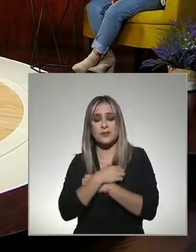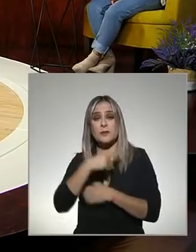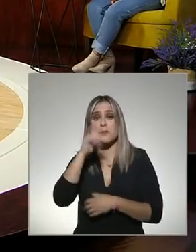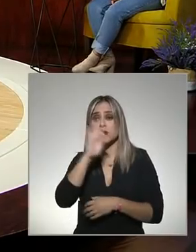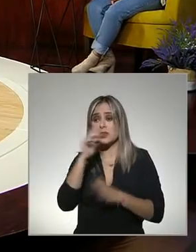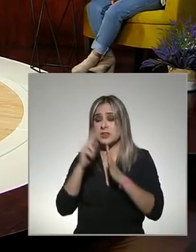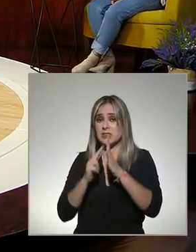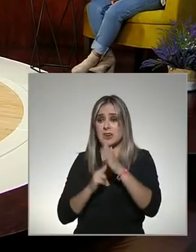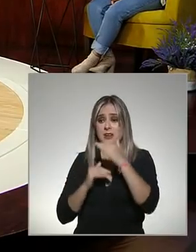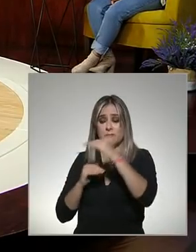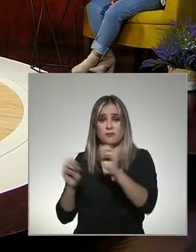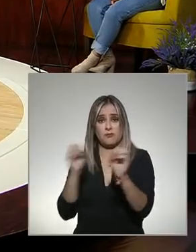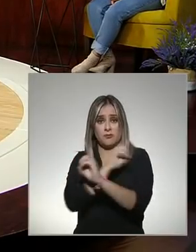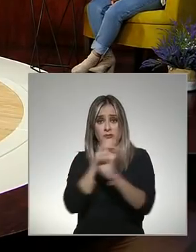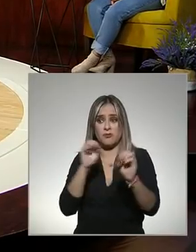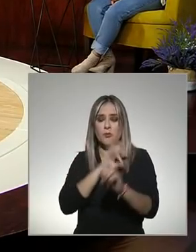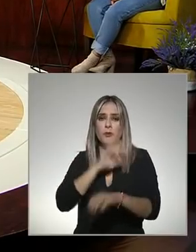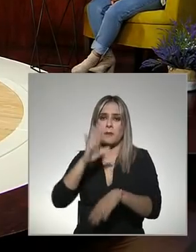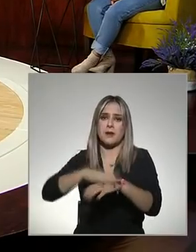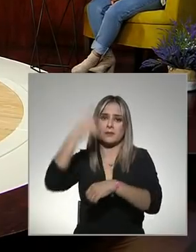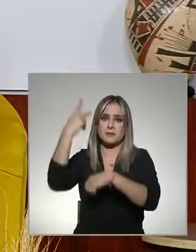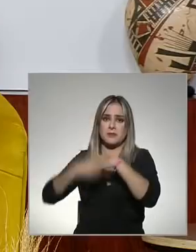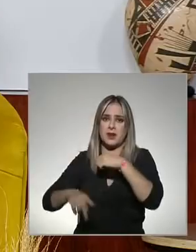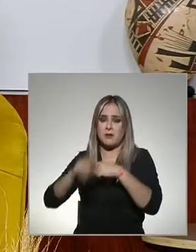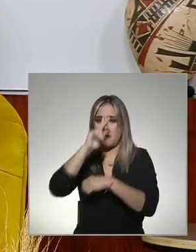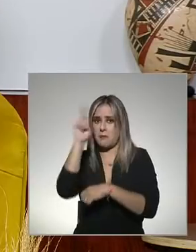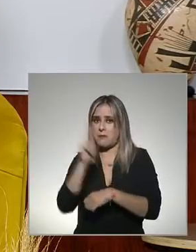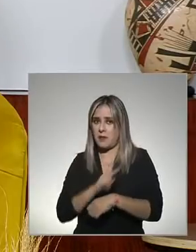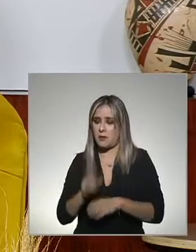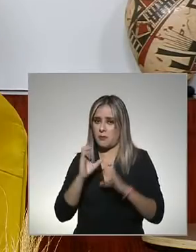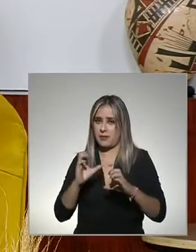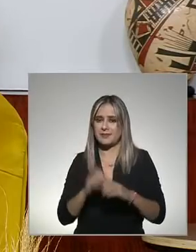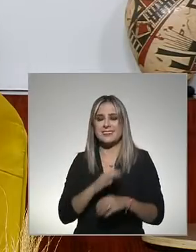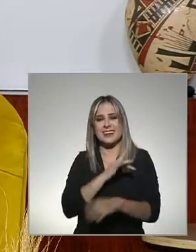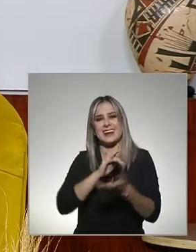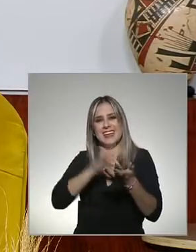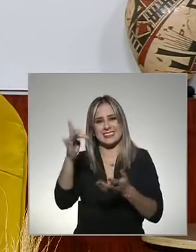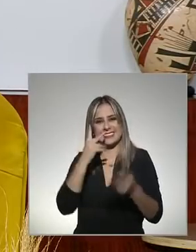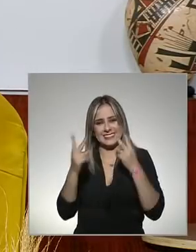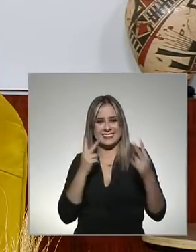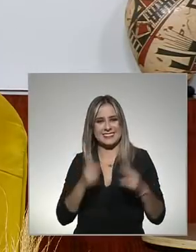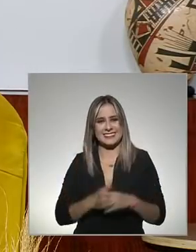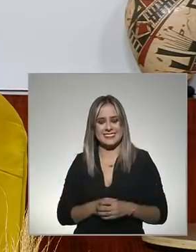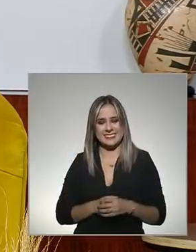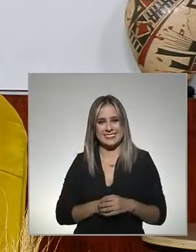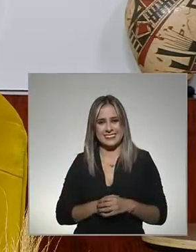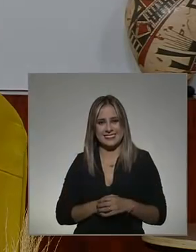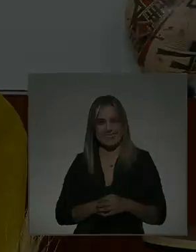límites ni se regula, puede haber situaciones muy peligrosas. Gracias por acompañarnos. Hasta pronto.